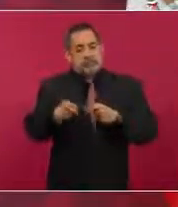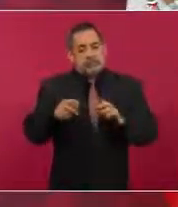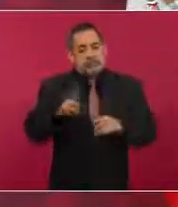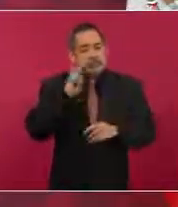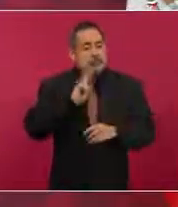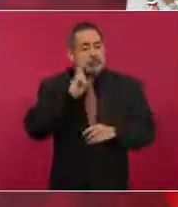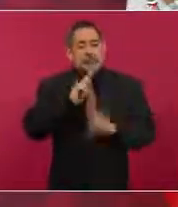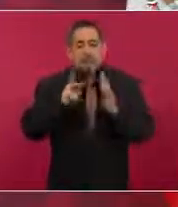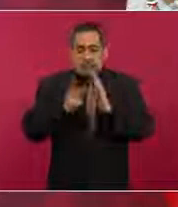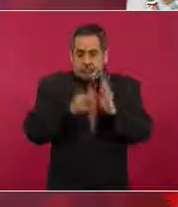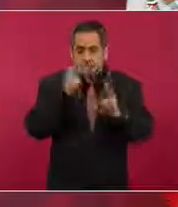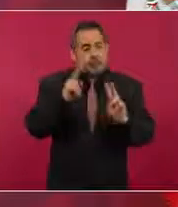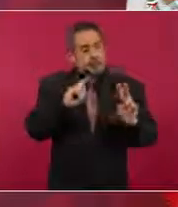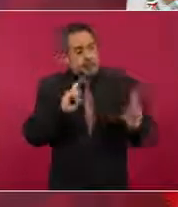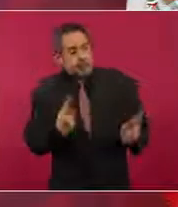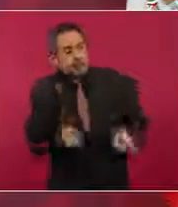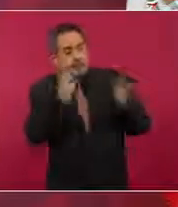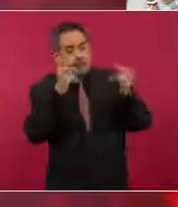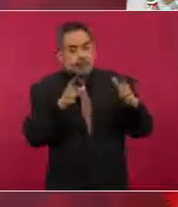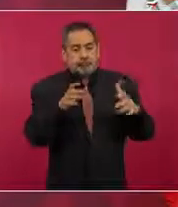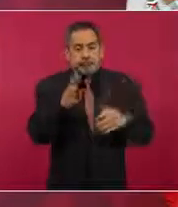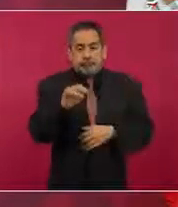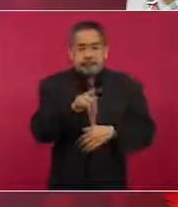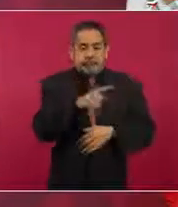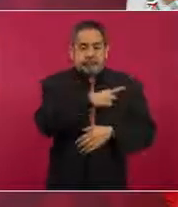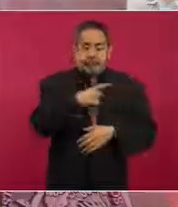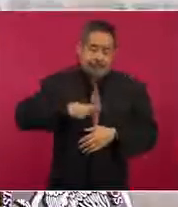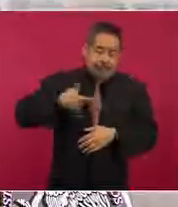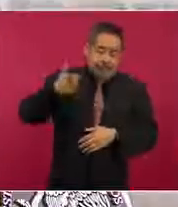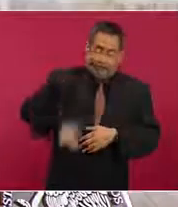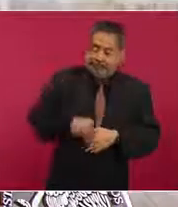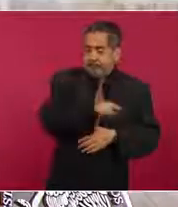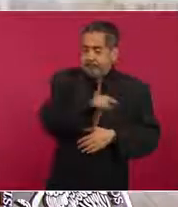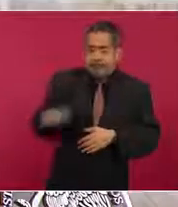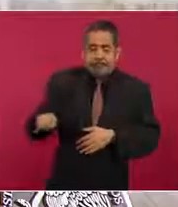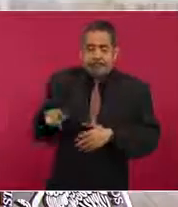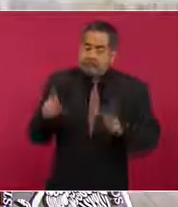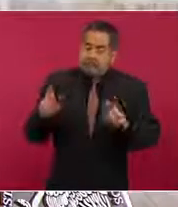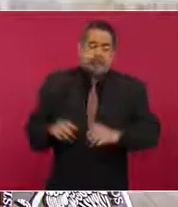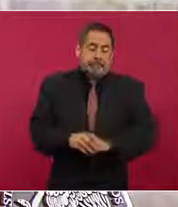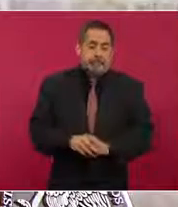está en venta, van a tener que pagar